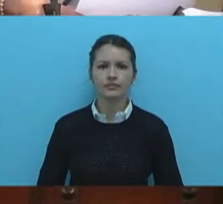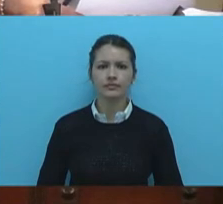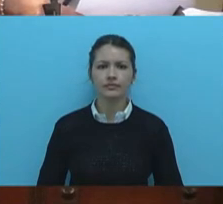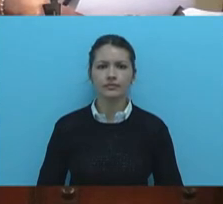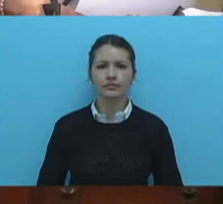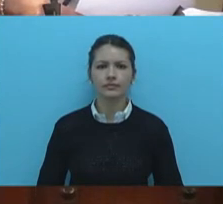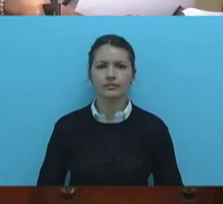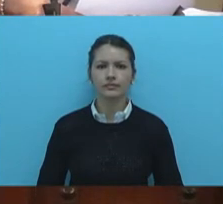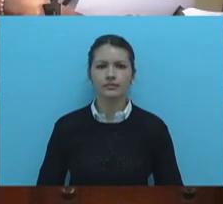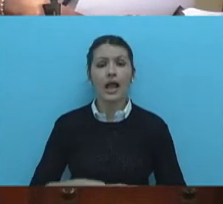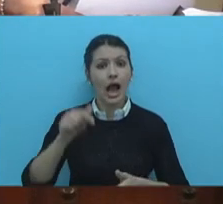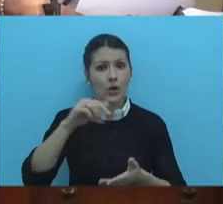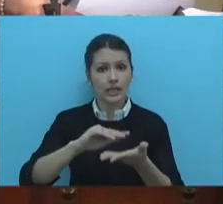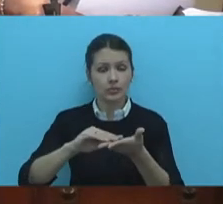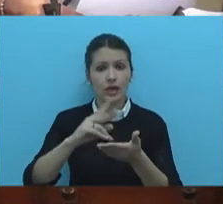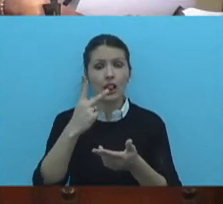Ceballos, Vallejos.